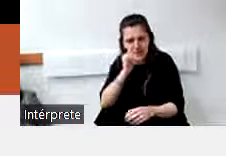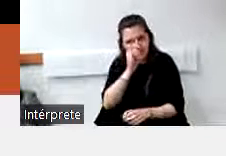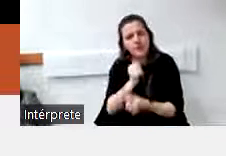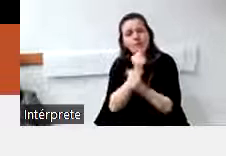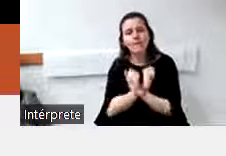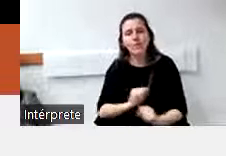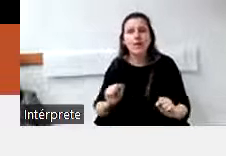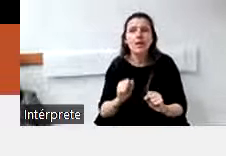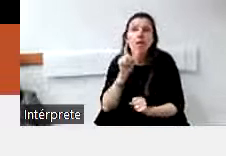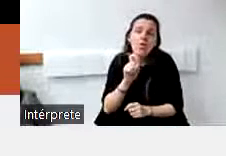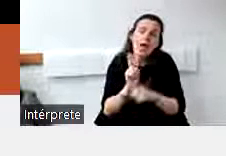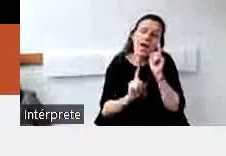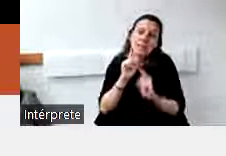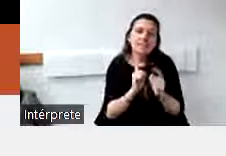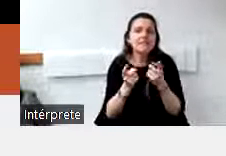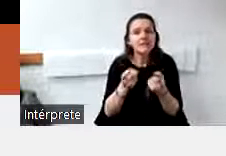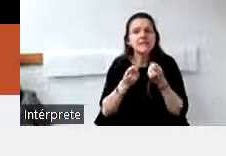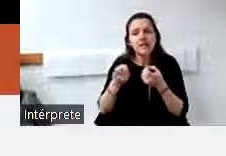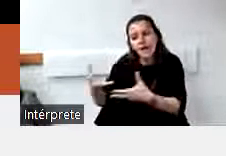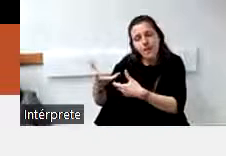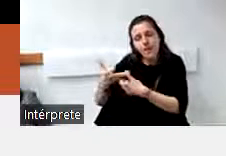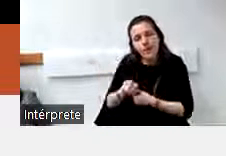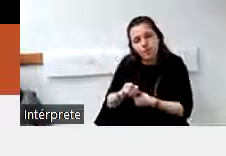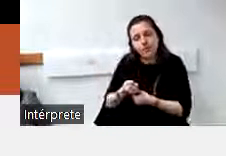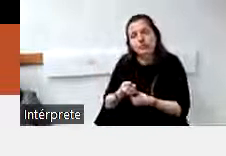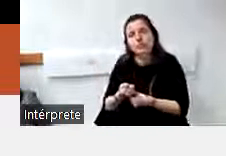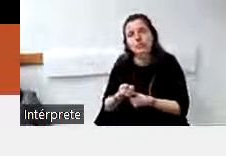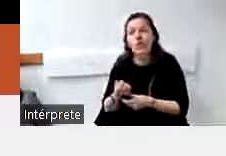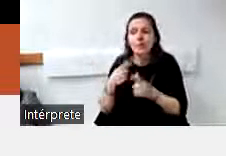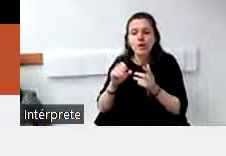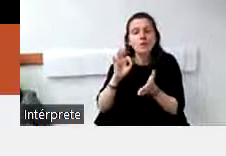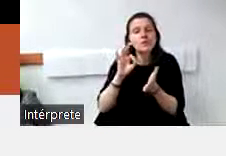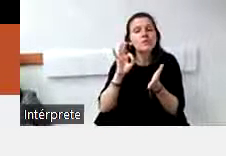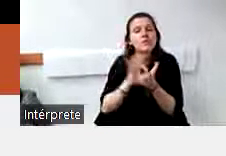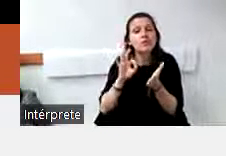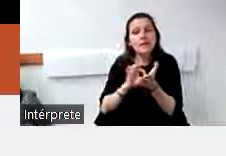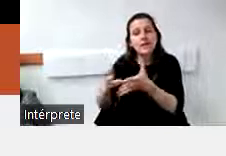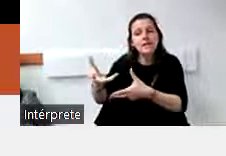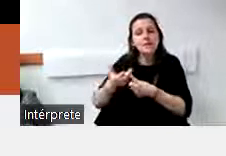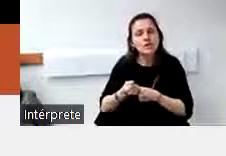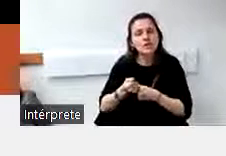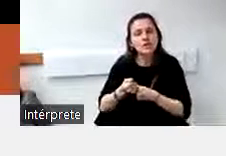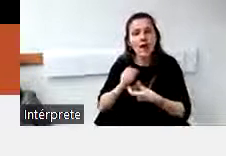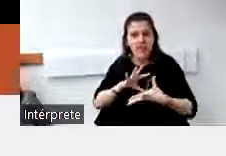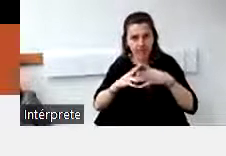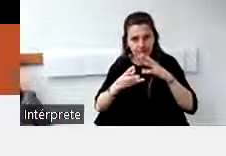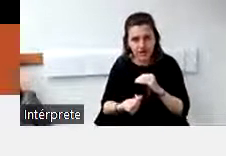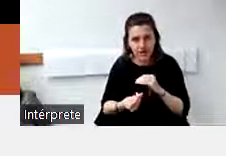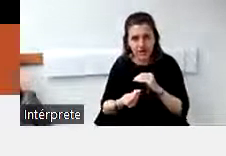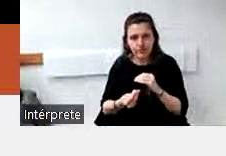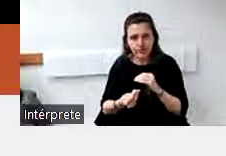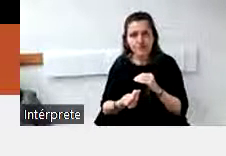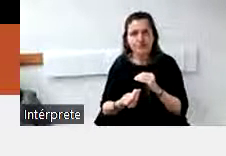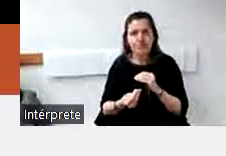apoyo. Sistemas de apoyo que se adapten a las necesidades específicas, como para todas